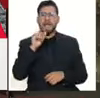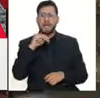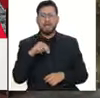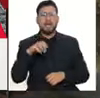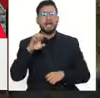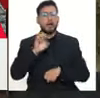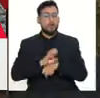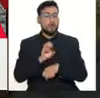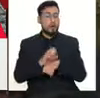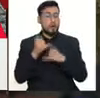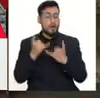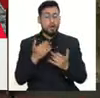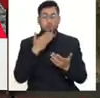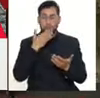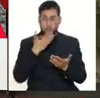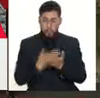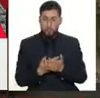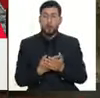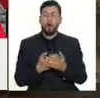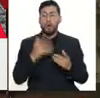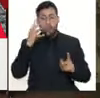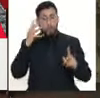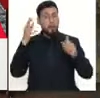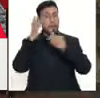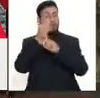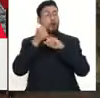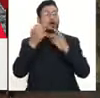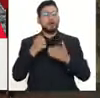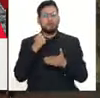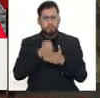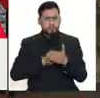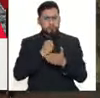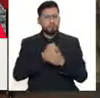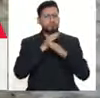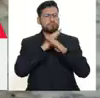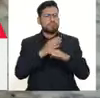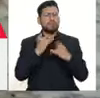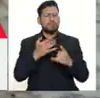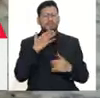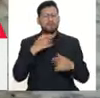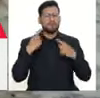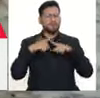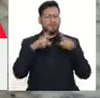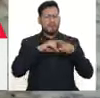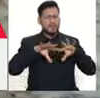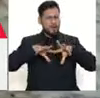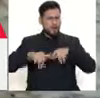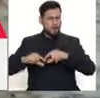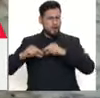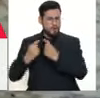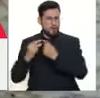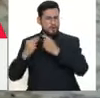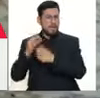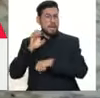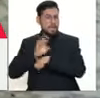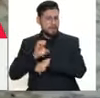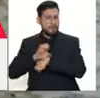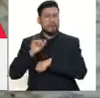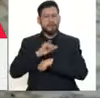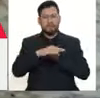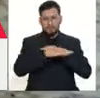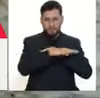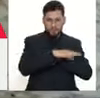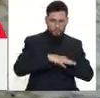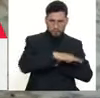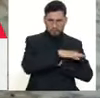Ecuador ha logrado sentar un hito en la lucha contra el despiadado embate de grupos criminales al Ecuador y en la región.